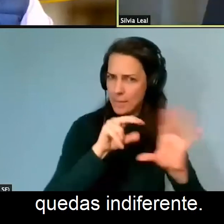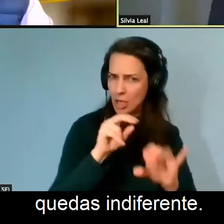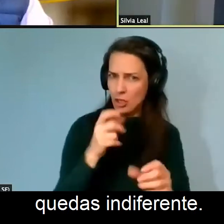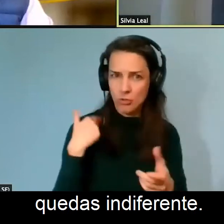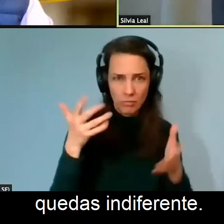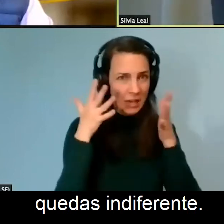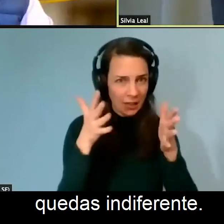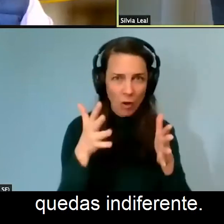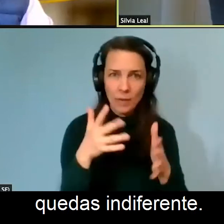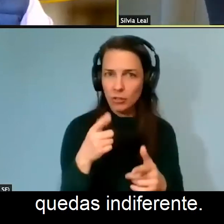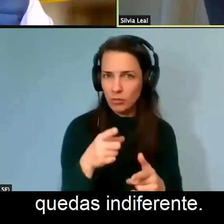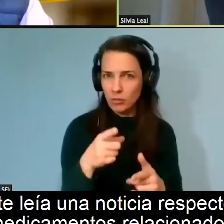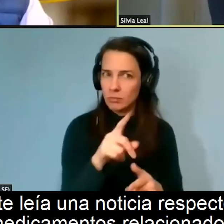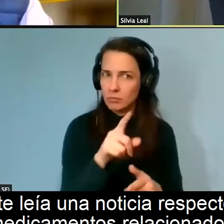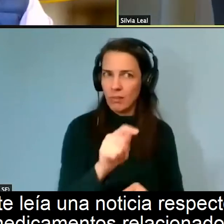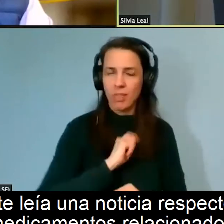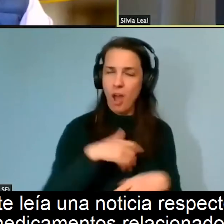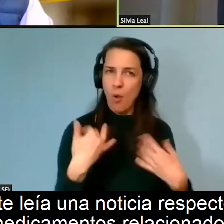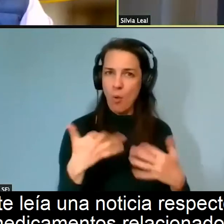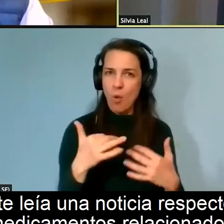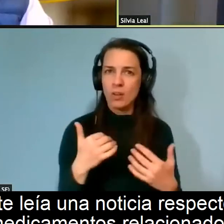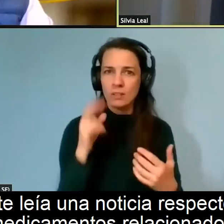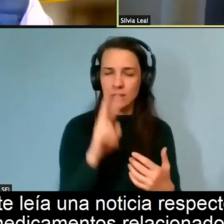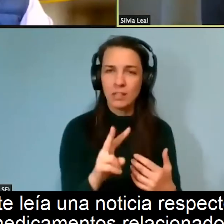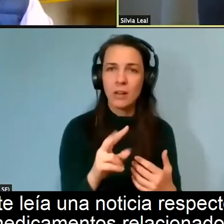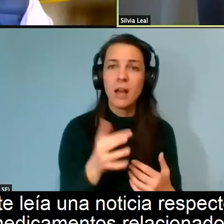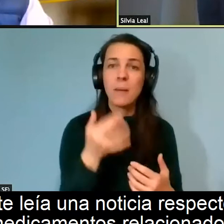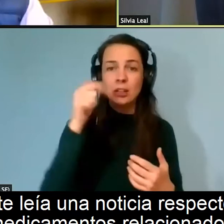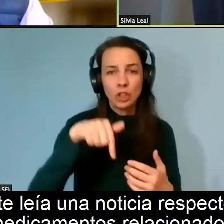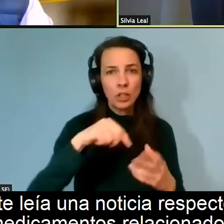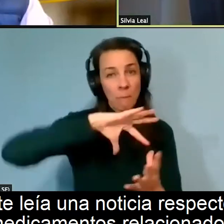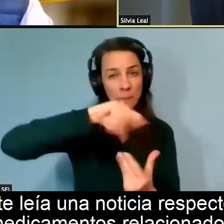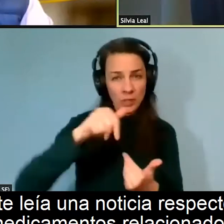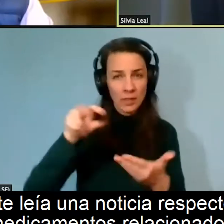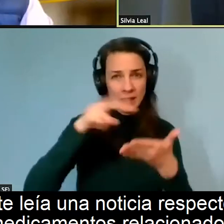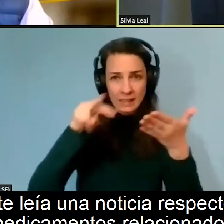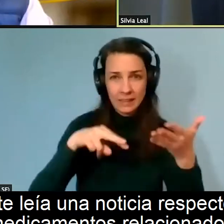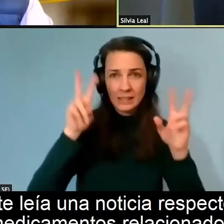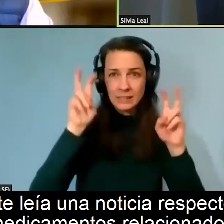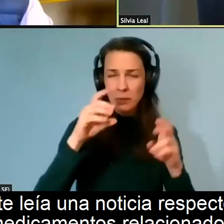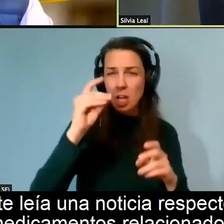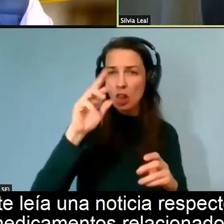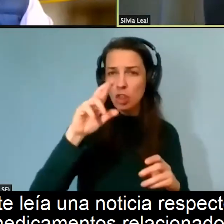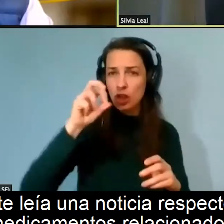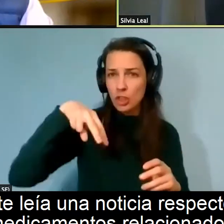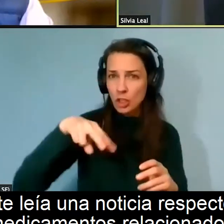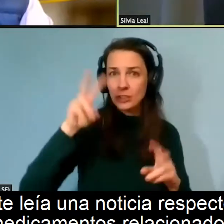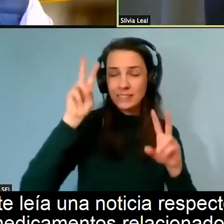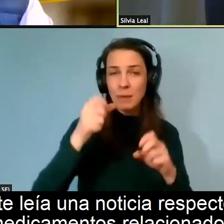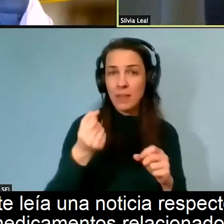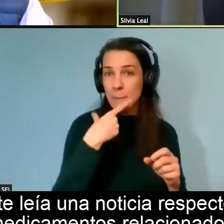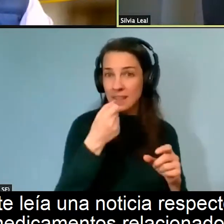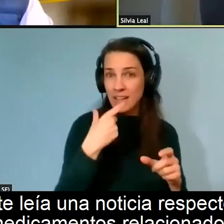desde luego que no te quedas indiferente. Y hoy precisamente también leí una noticia respecto a los drones y el traslado de